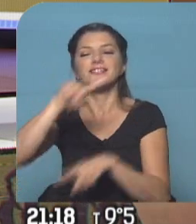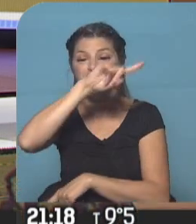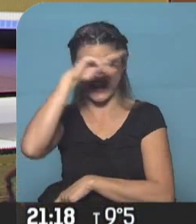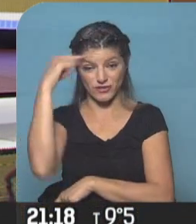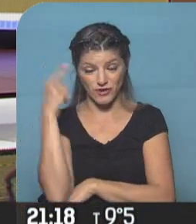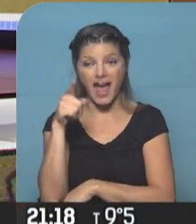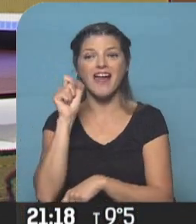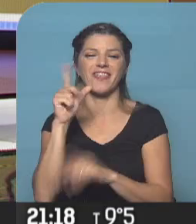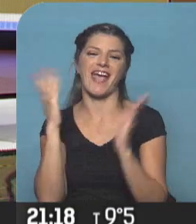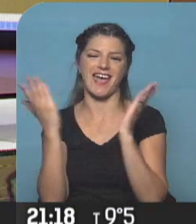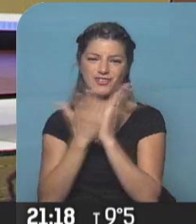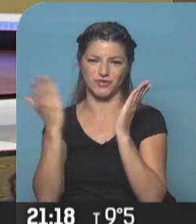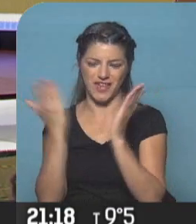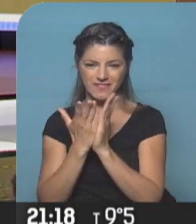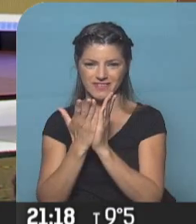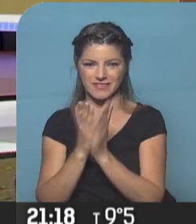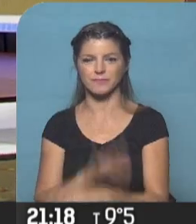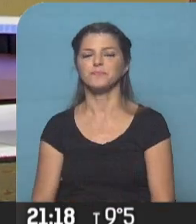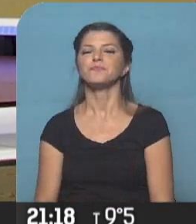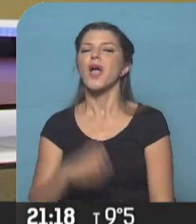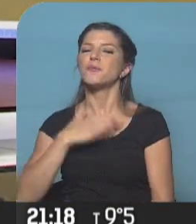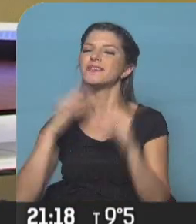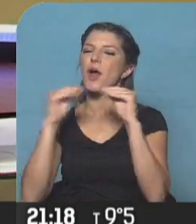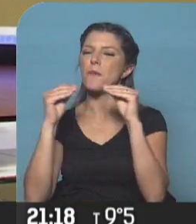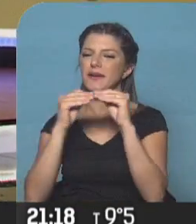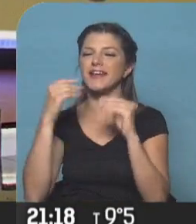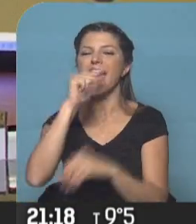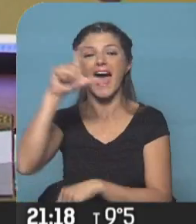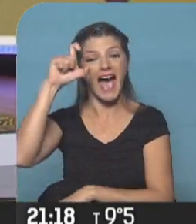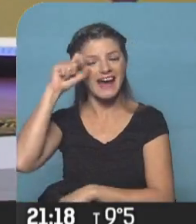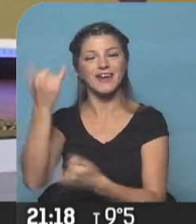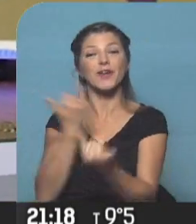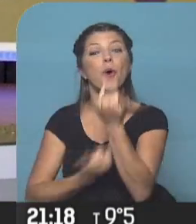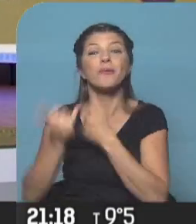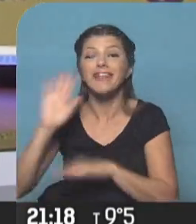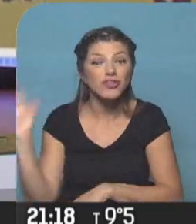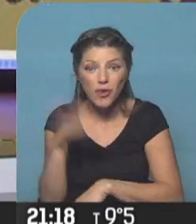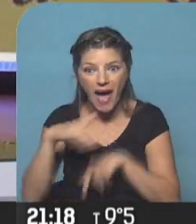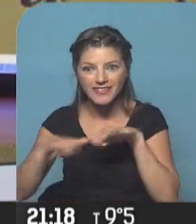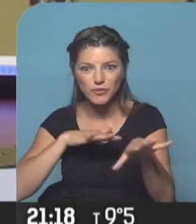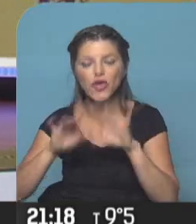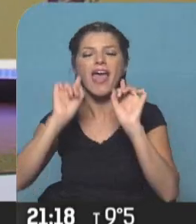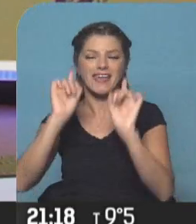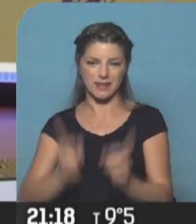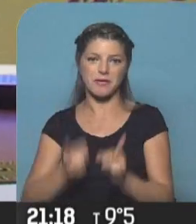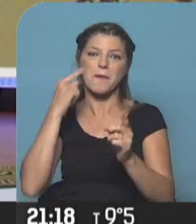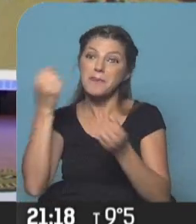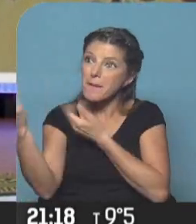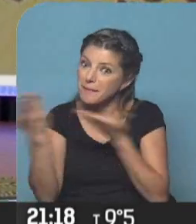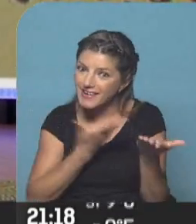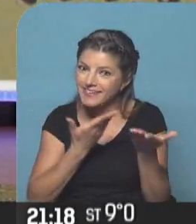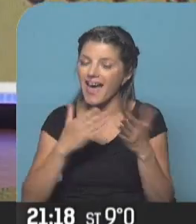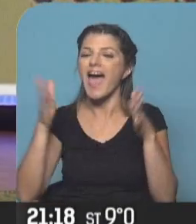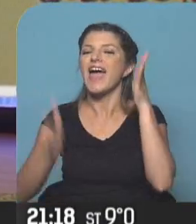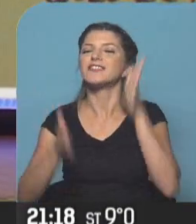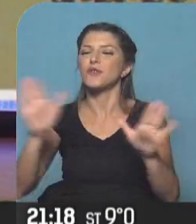de los Estudiantes. Allí está nuestro móvil, concretamente Alejandra Corrales, para traernos todos los detalles de lo que está sucediendo y, por supuesto, también la bienvenida que le dieron a la primavera. Ale,